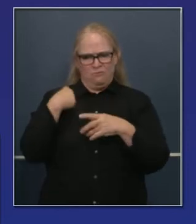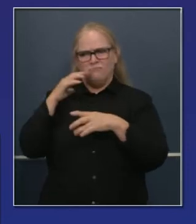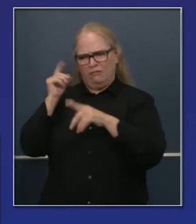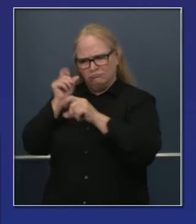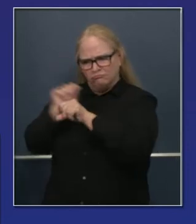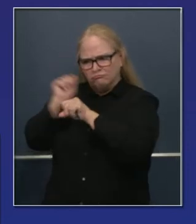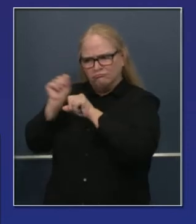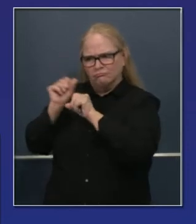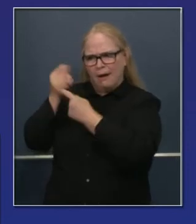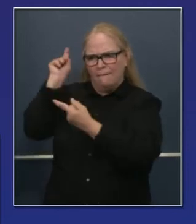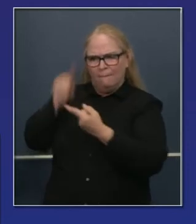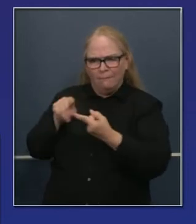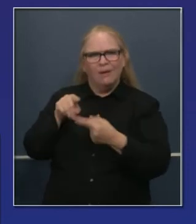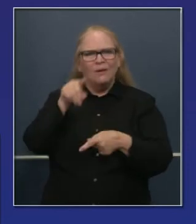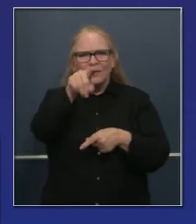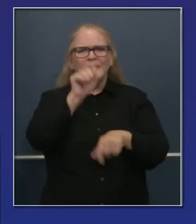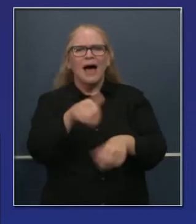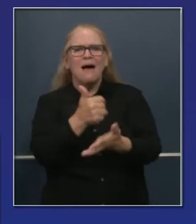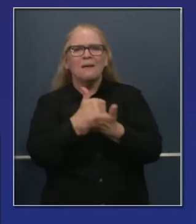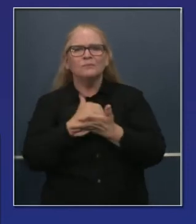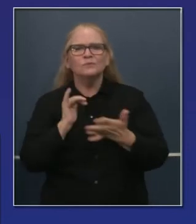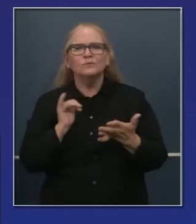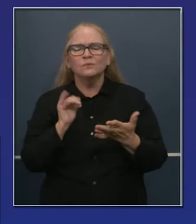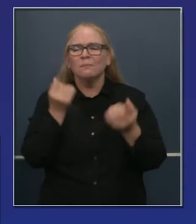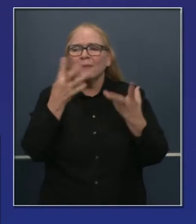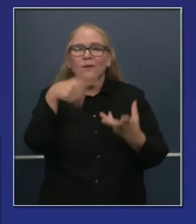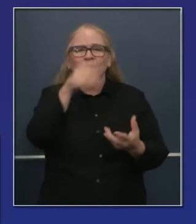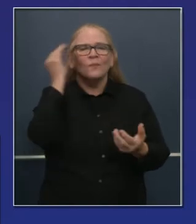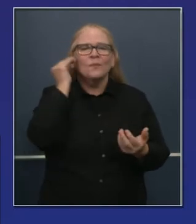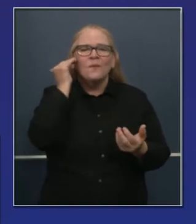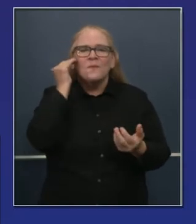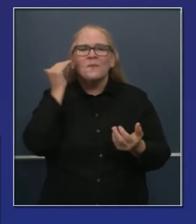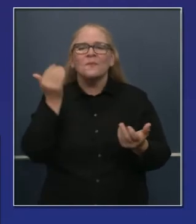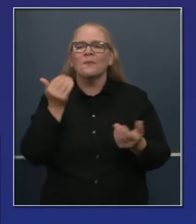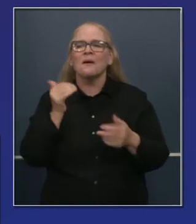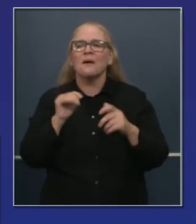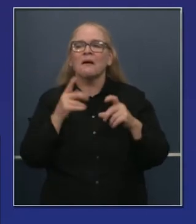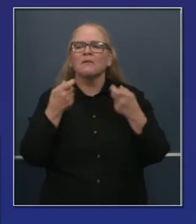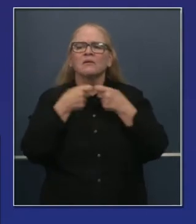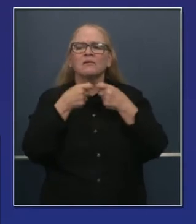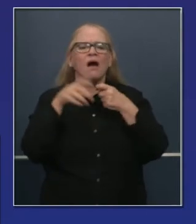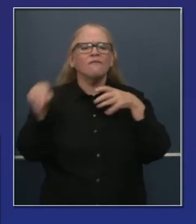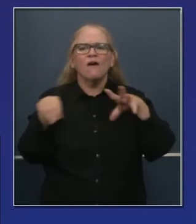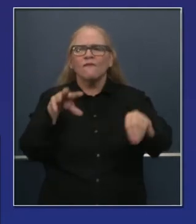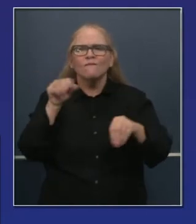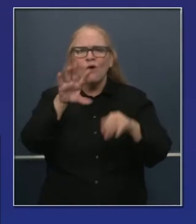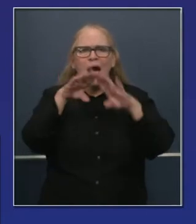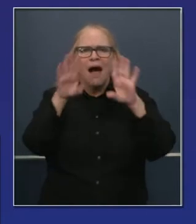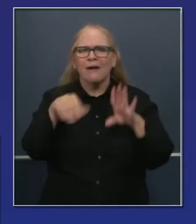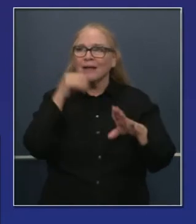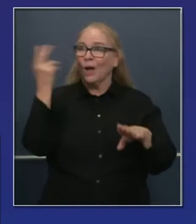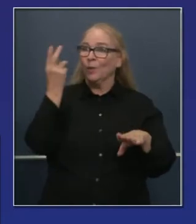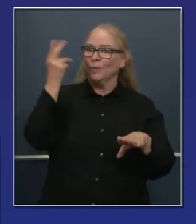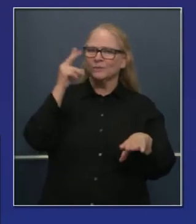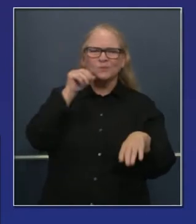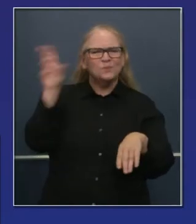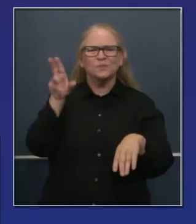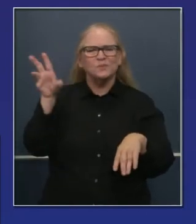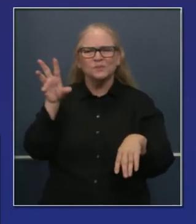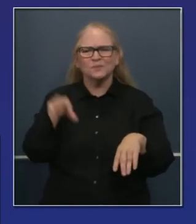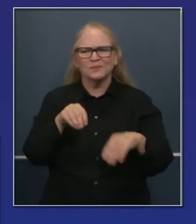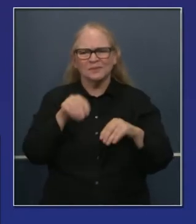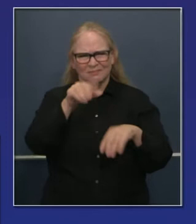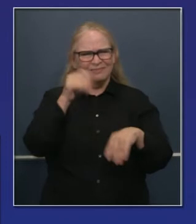ayuden a mitigar este momento haciendo todo lo que ustedes puedan hacer muchos de ustedes están bien conscientes viviendo en la costa de los estados unidos particularmente